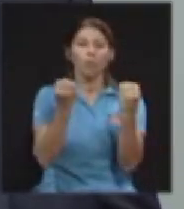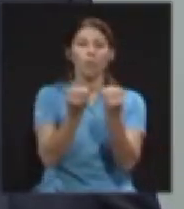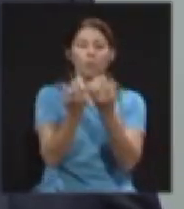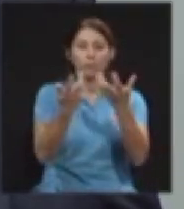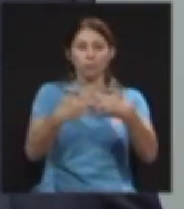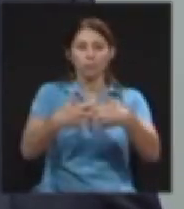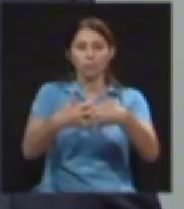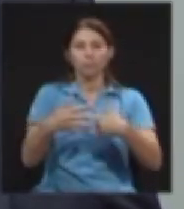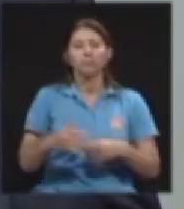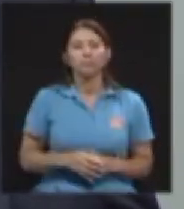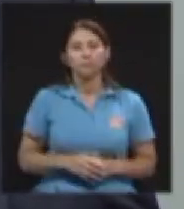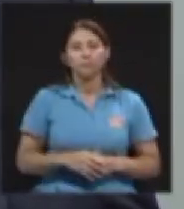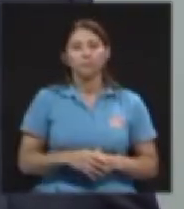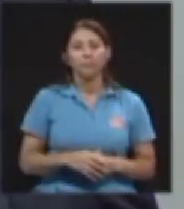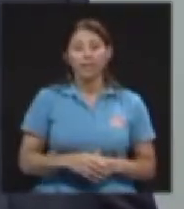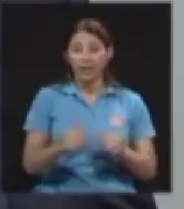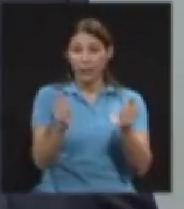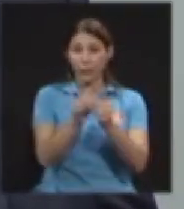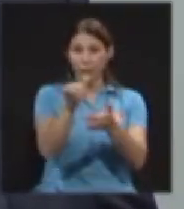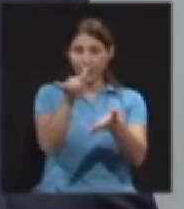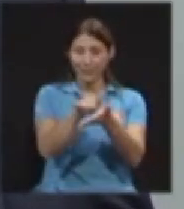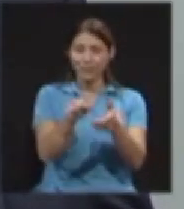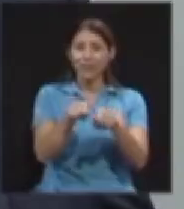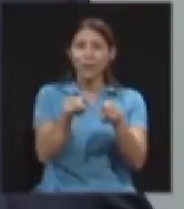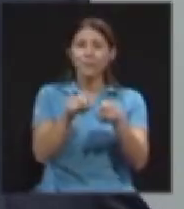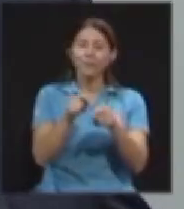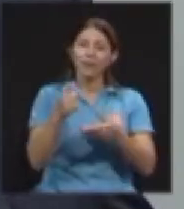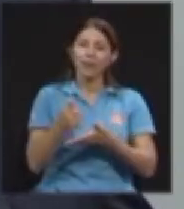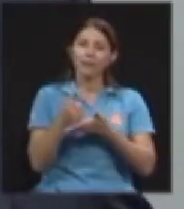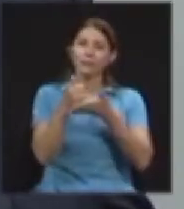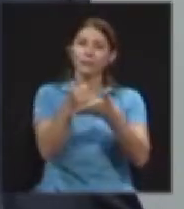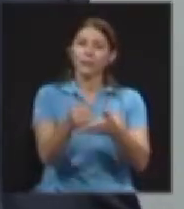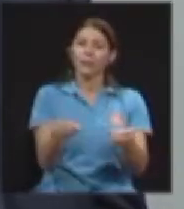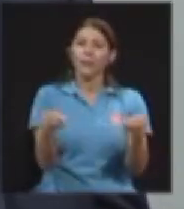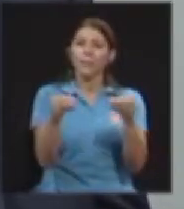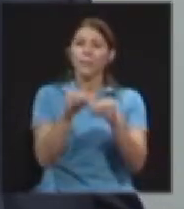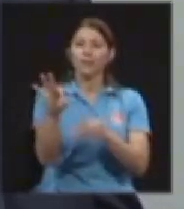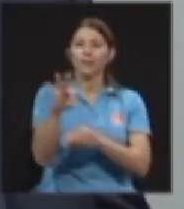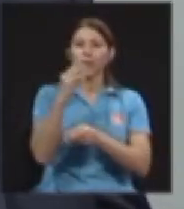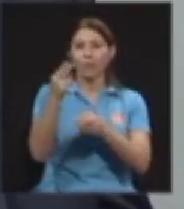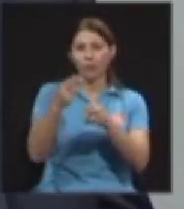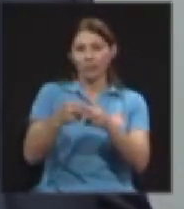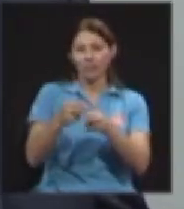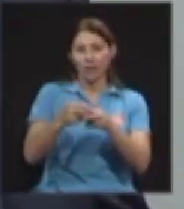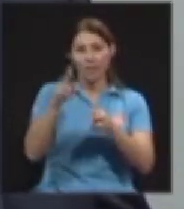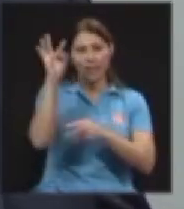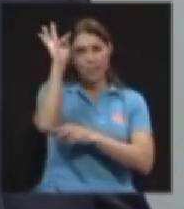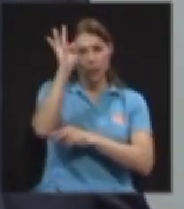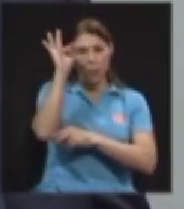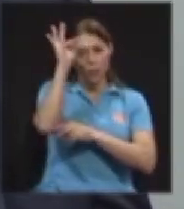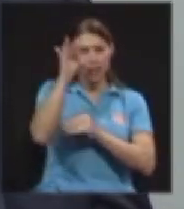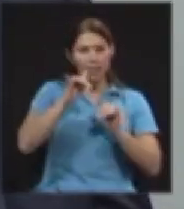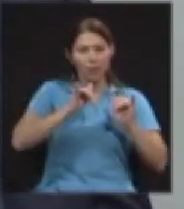Y conjuntamente con eso ayudó también a darle mayor forma a lo que se denomina la teoría de juegos.